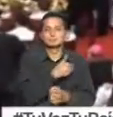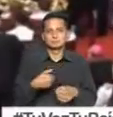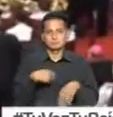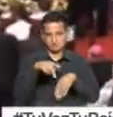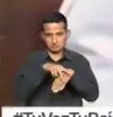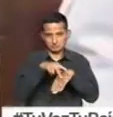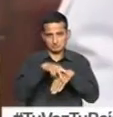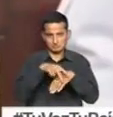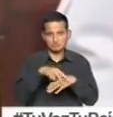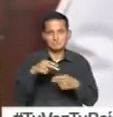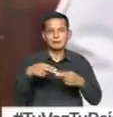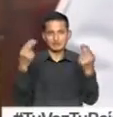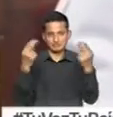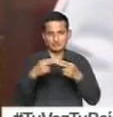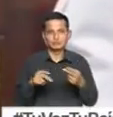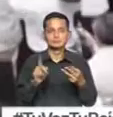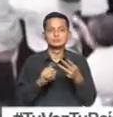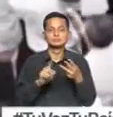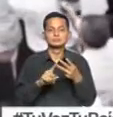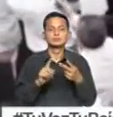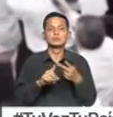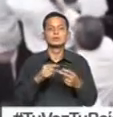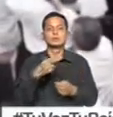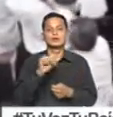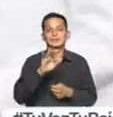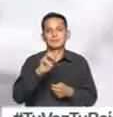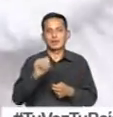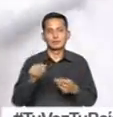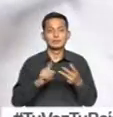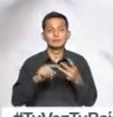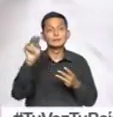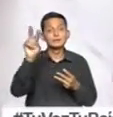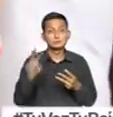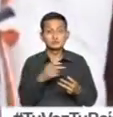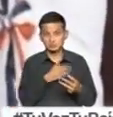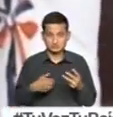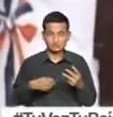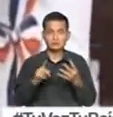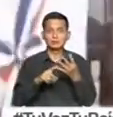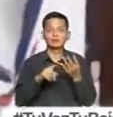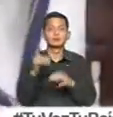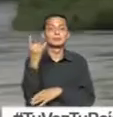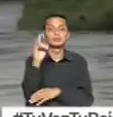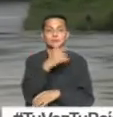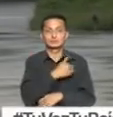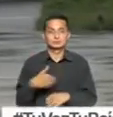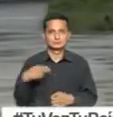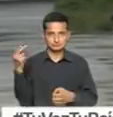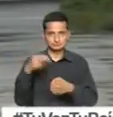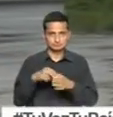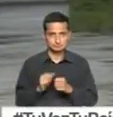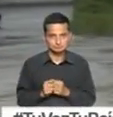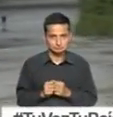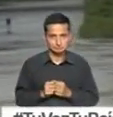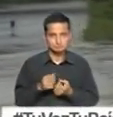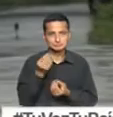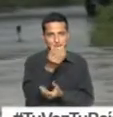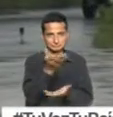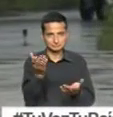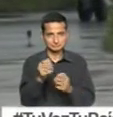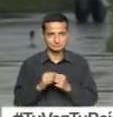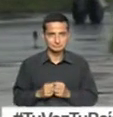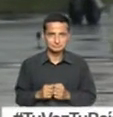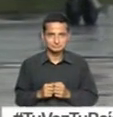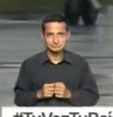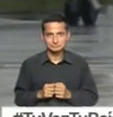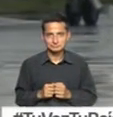de Panamá, Jimmy Morales de Guatemala, Nicolás Maduro de Venezuela y Evo Morales de Bolivia. Carolina Díaz,